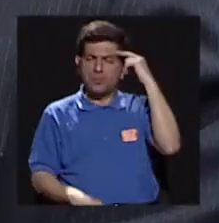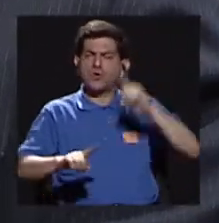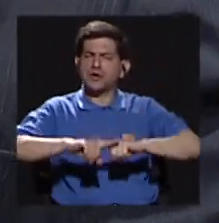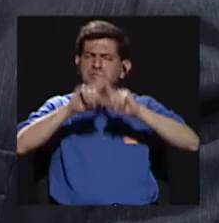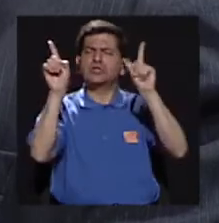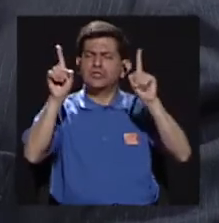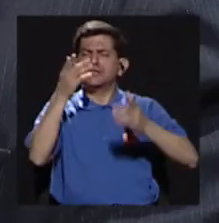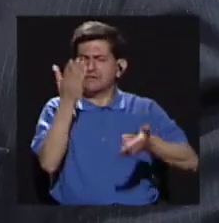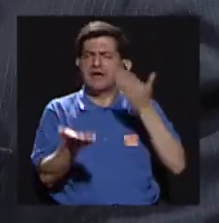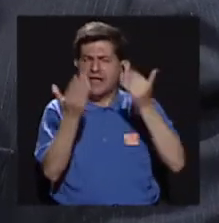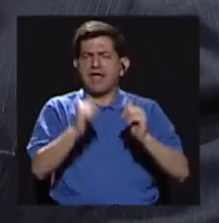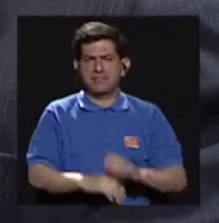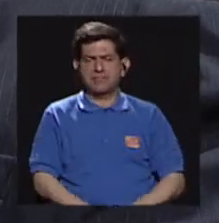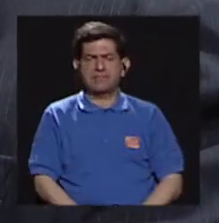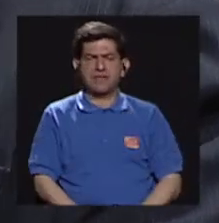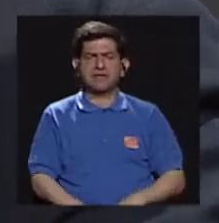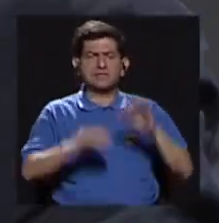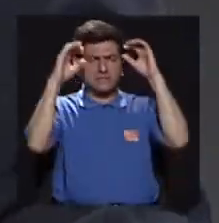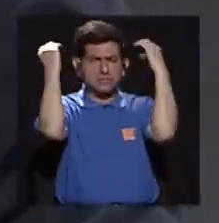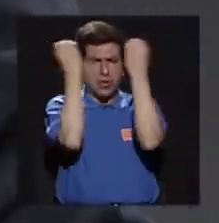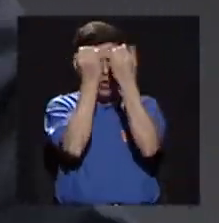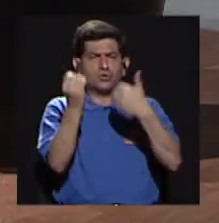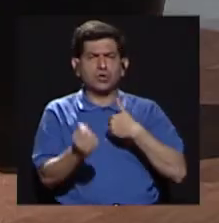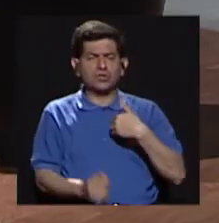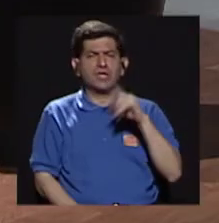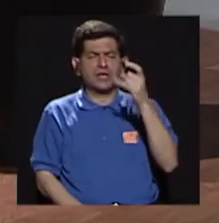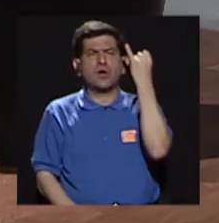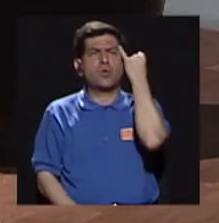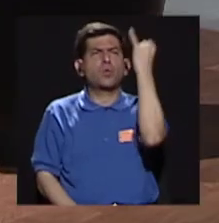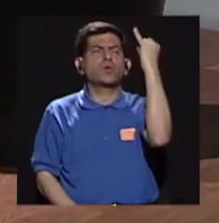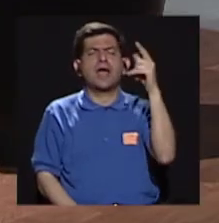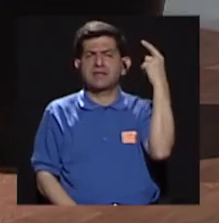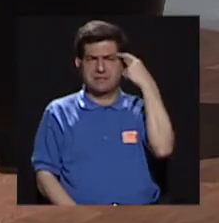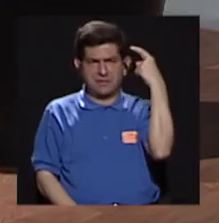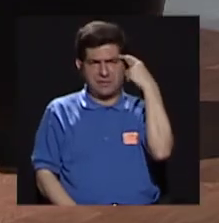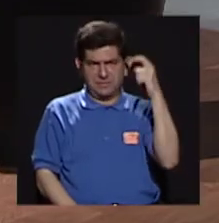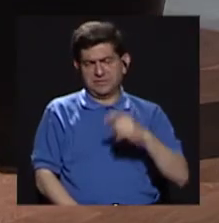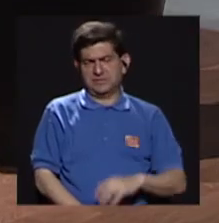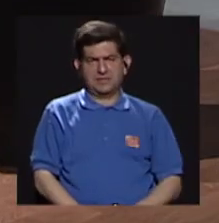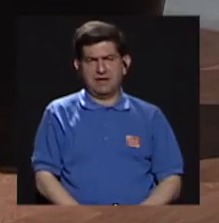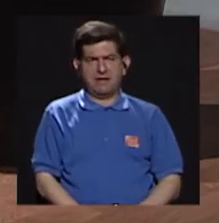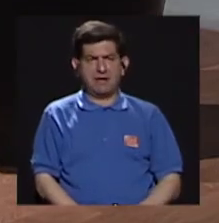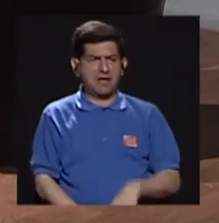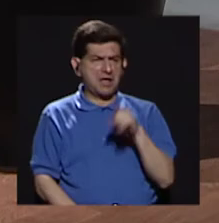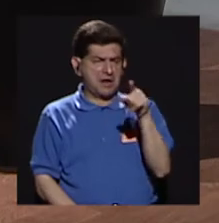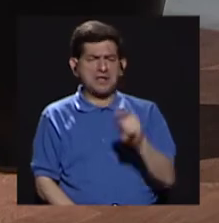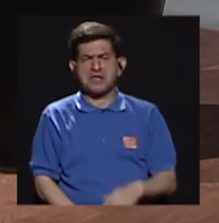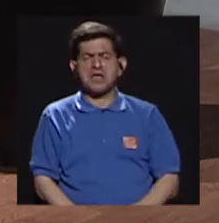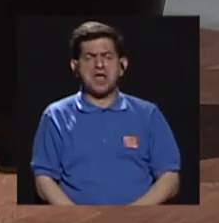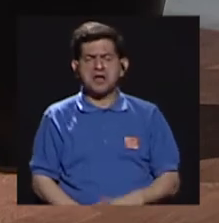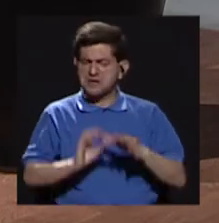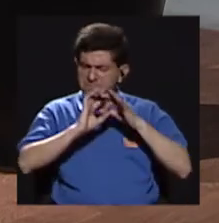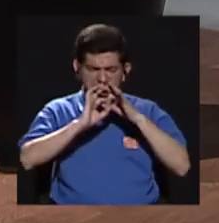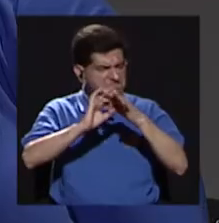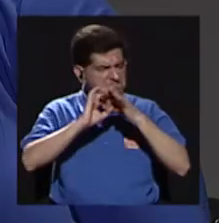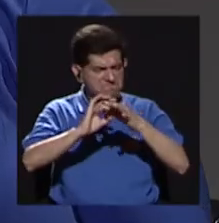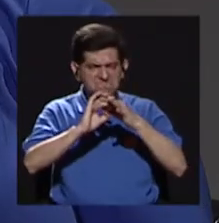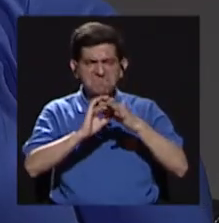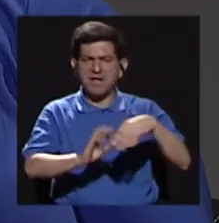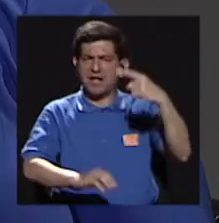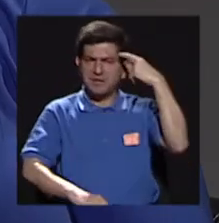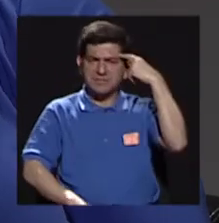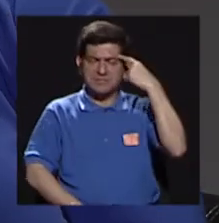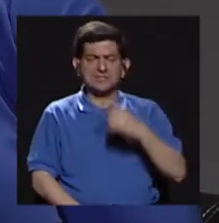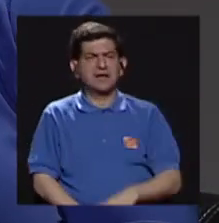quiero decir don ottón tiene una línea de pensamiento y él es muy coherente con esa línea de pensamiento